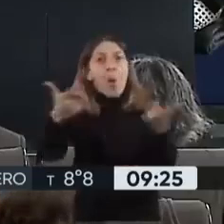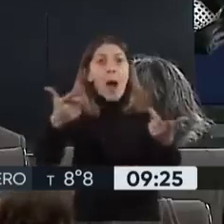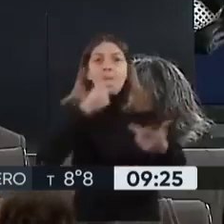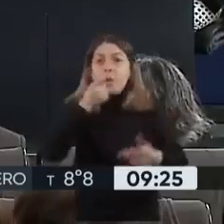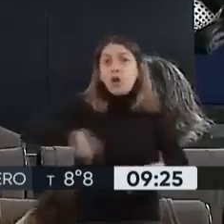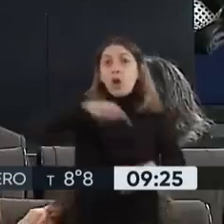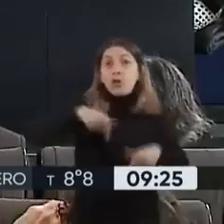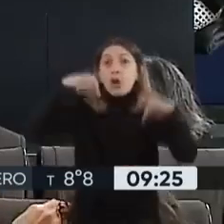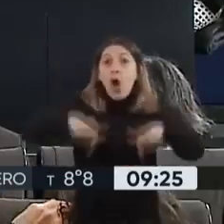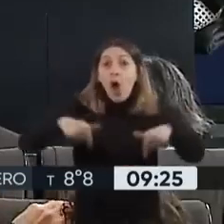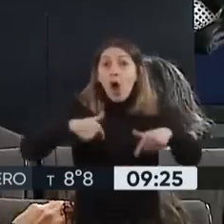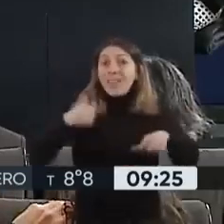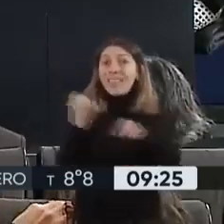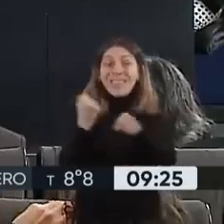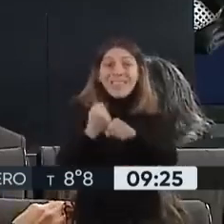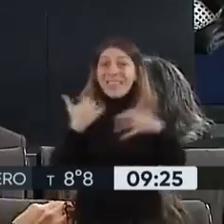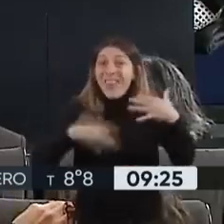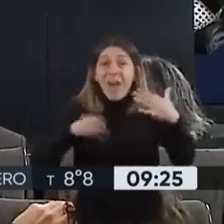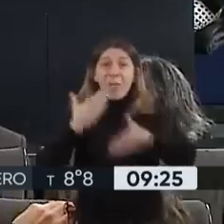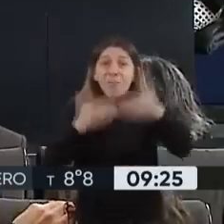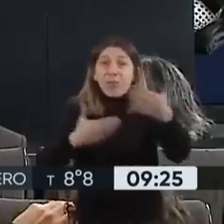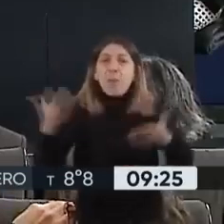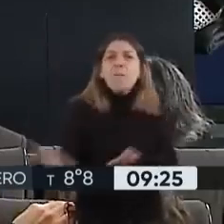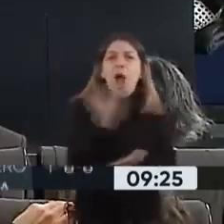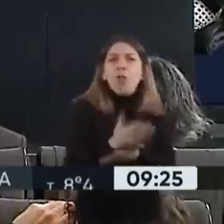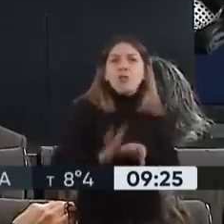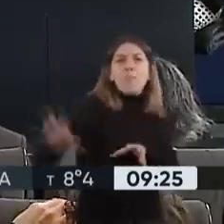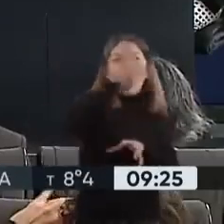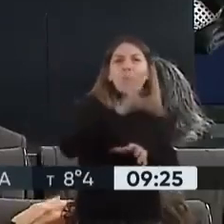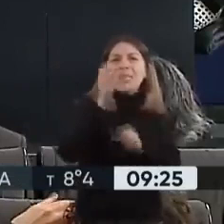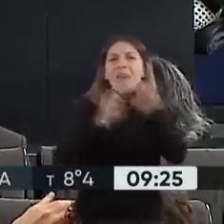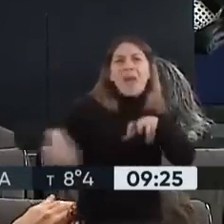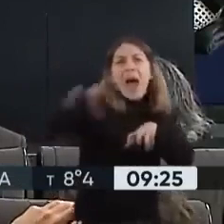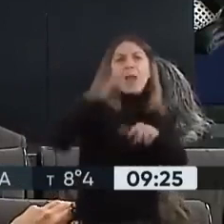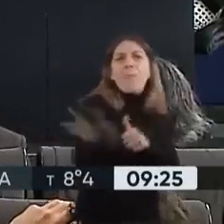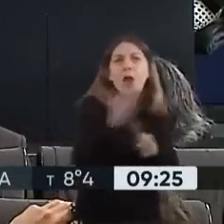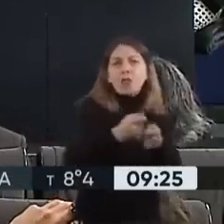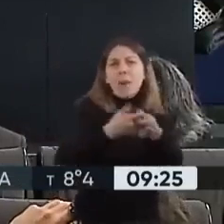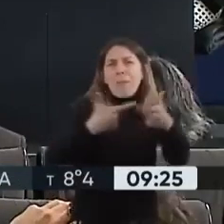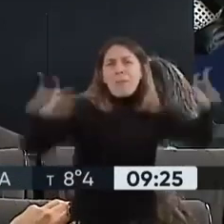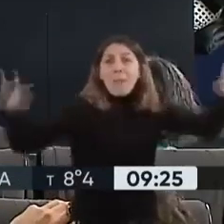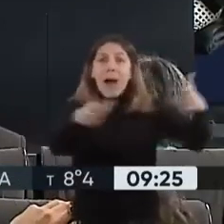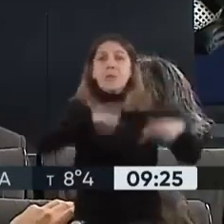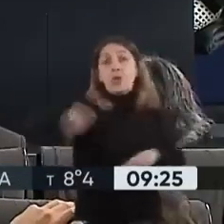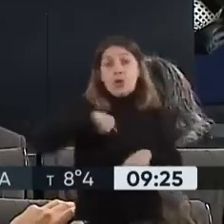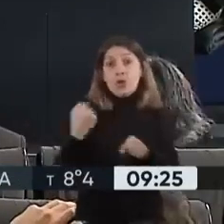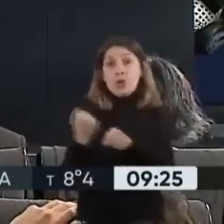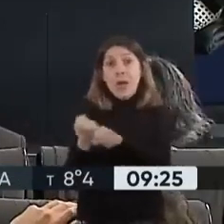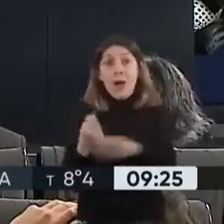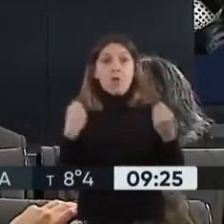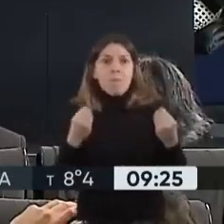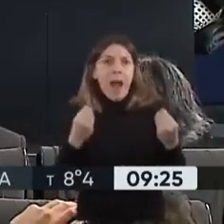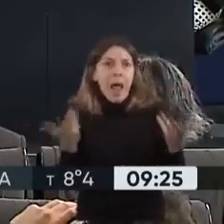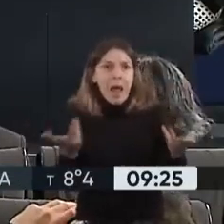necesitamos liberar todas las fuerzas productivas que tienen nuestras provincias y en ese sentido nosotros estamos trabajando para que